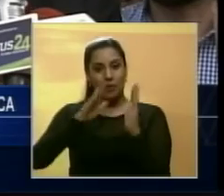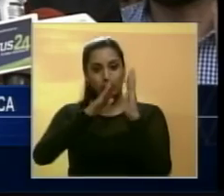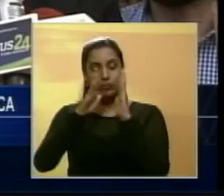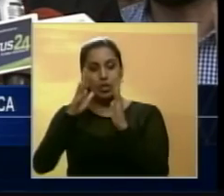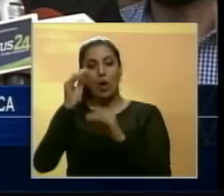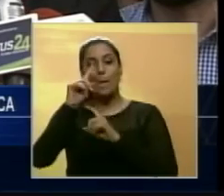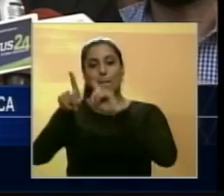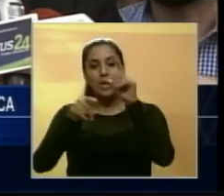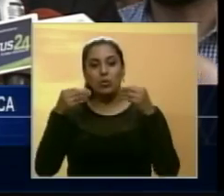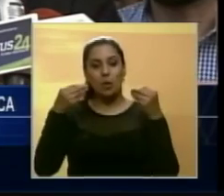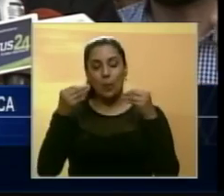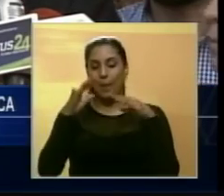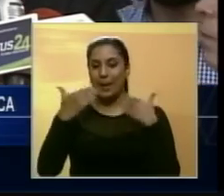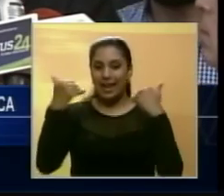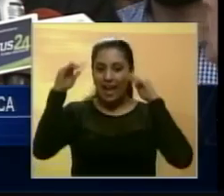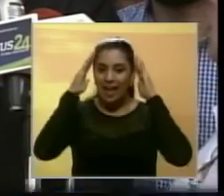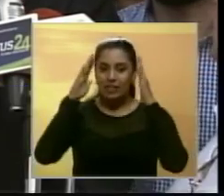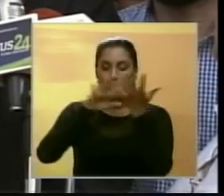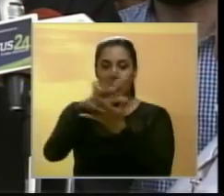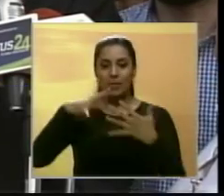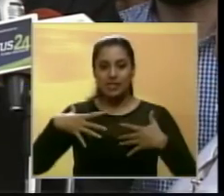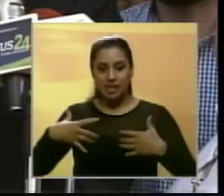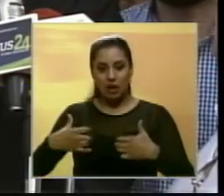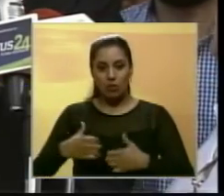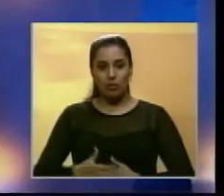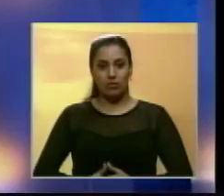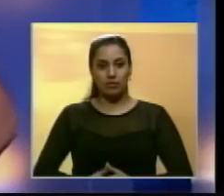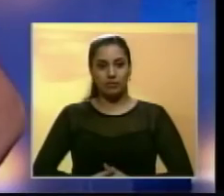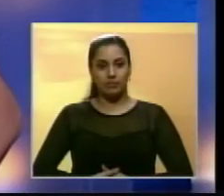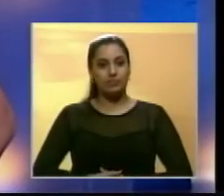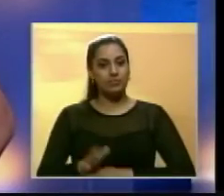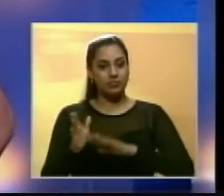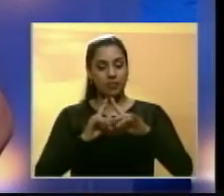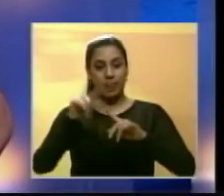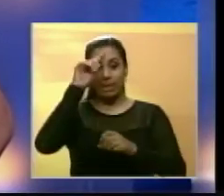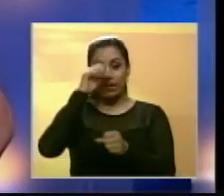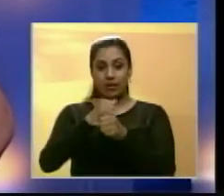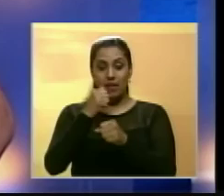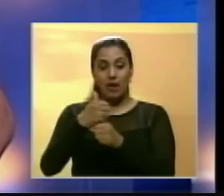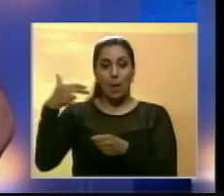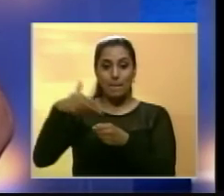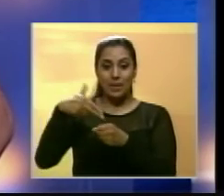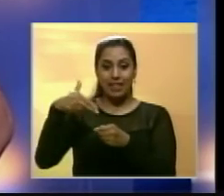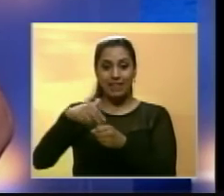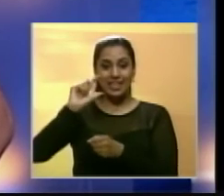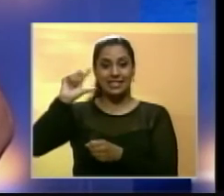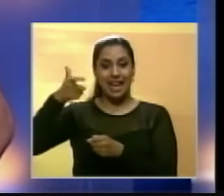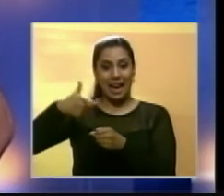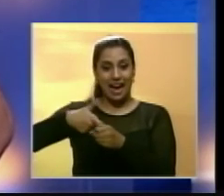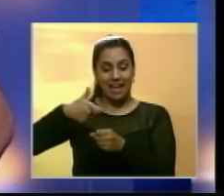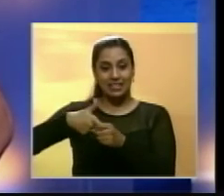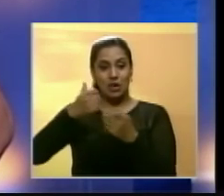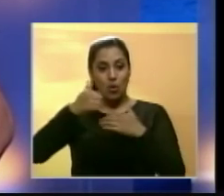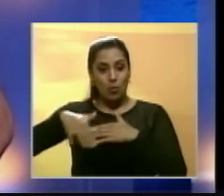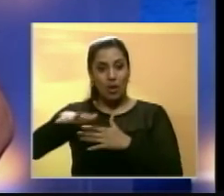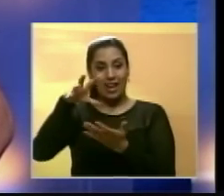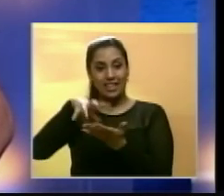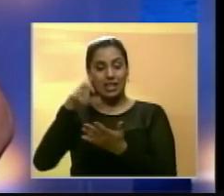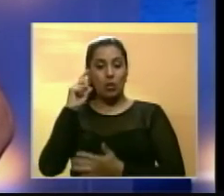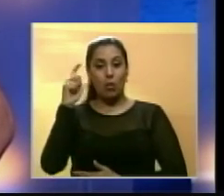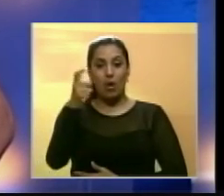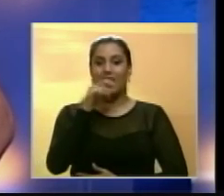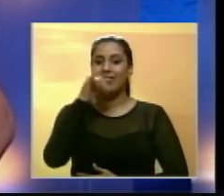cronograma de consulta pública para atender la crisis de salud. Trabajadores de PDVSA Gas en la población de Calabozo del estado